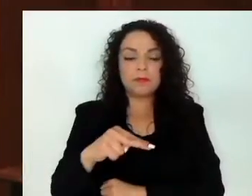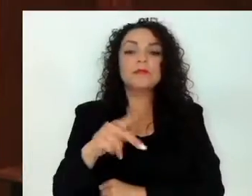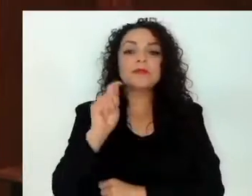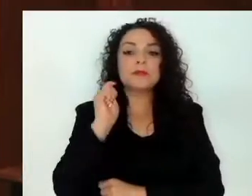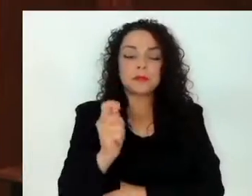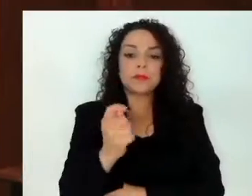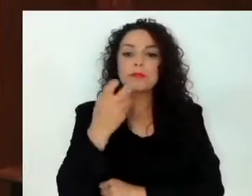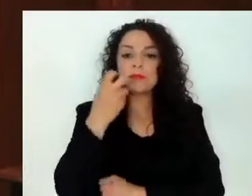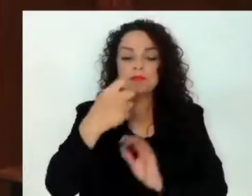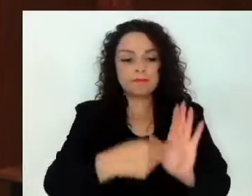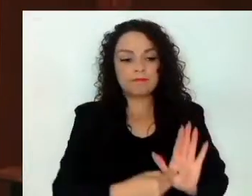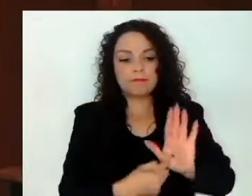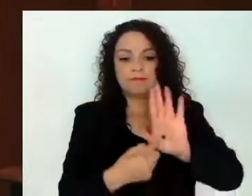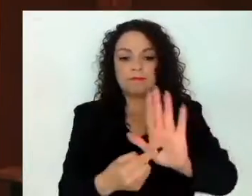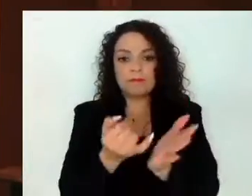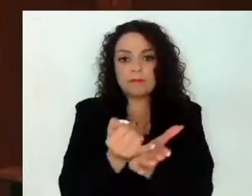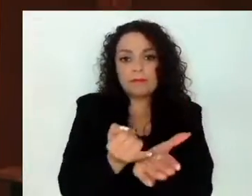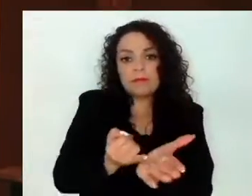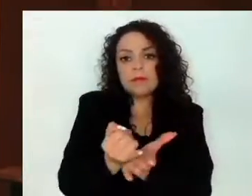siguiente dictamen.